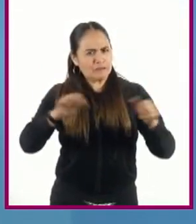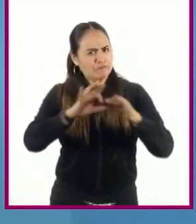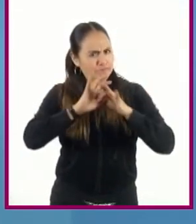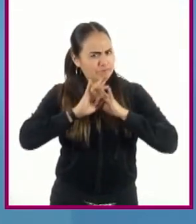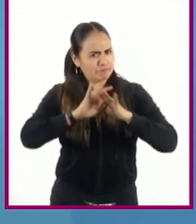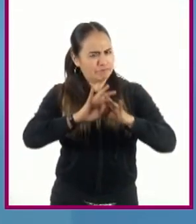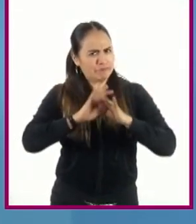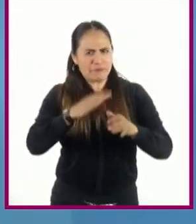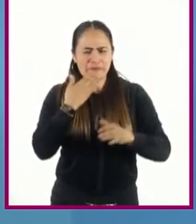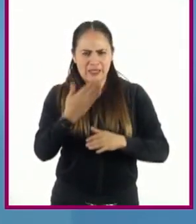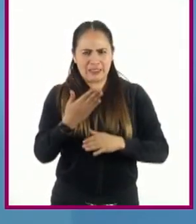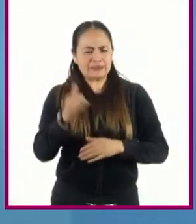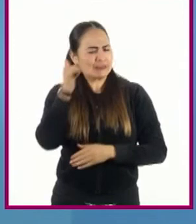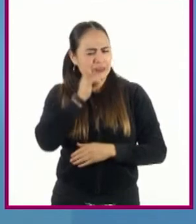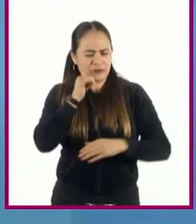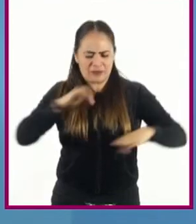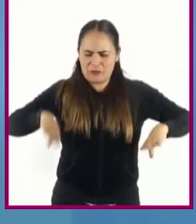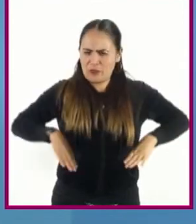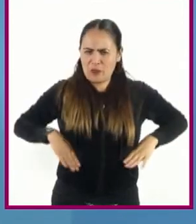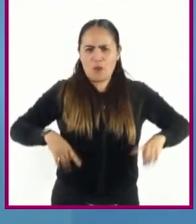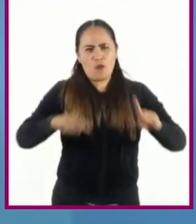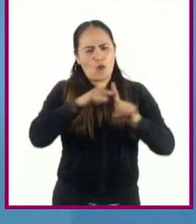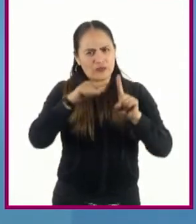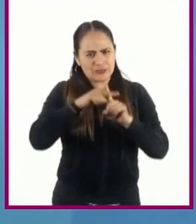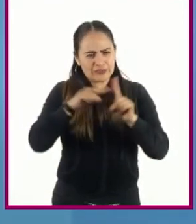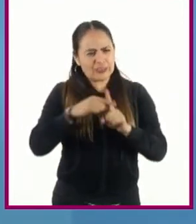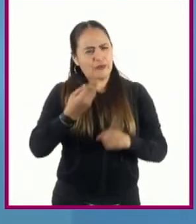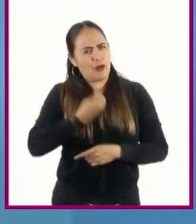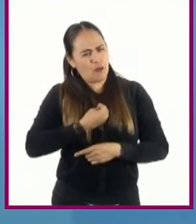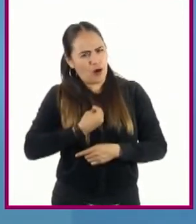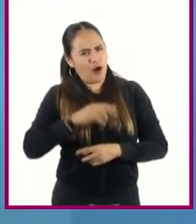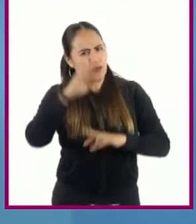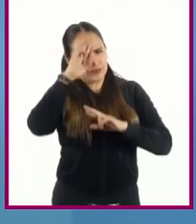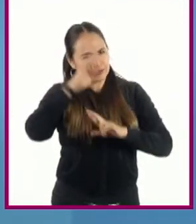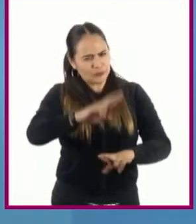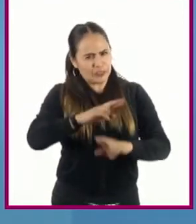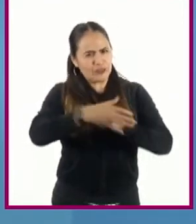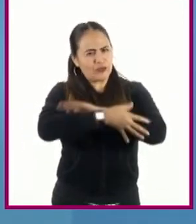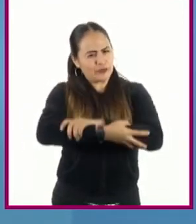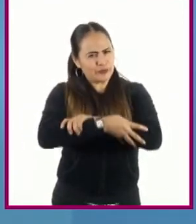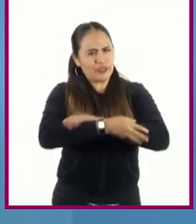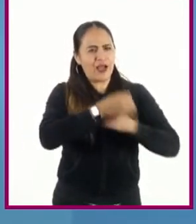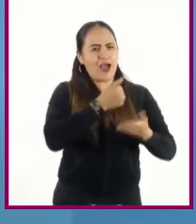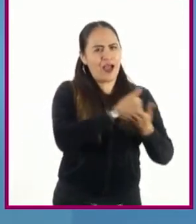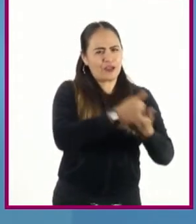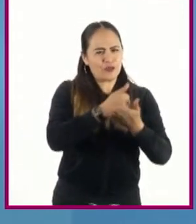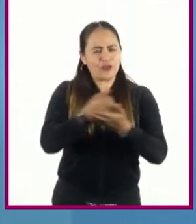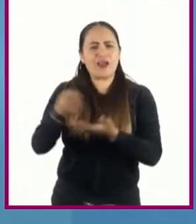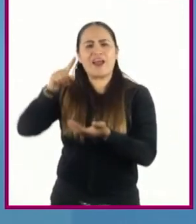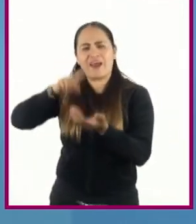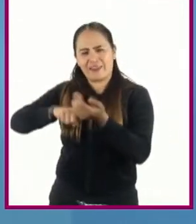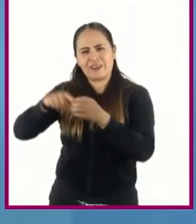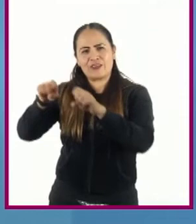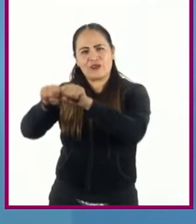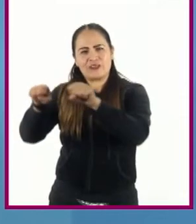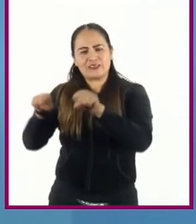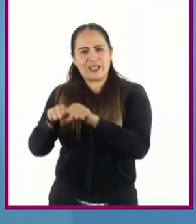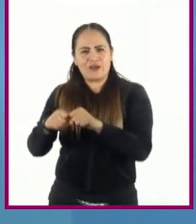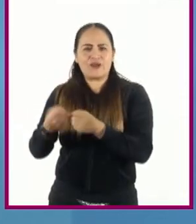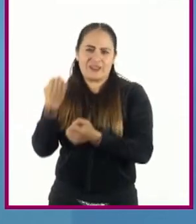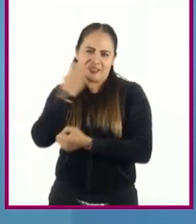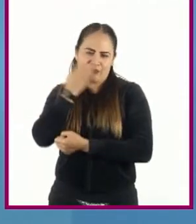y propositiva, empática, tolerante y solidaria en nuestra escuela, comunidad